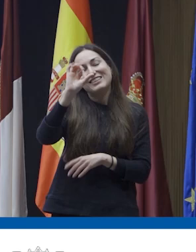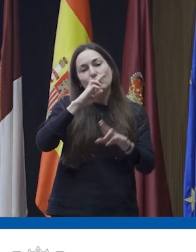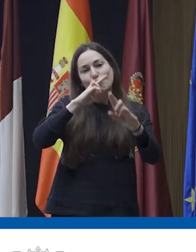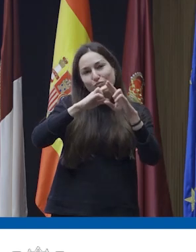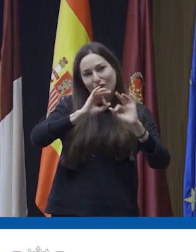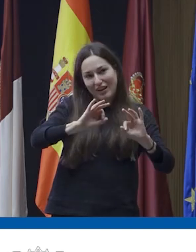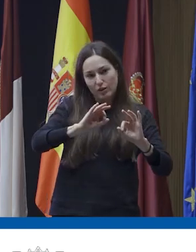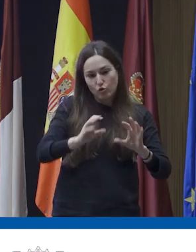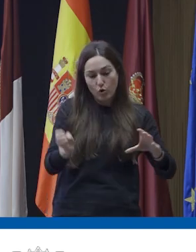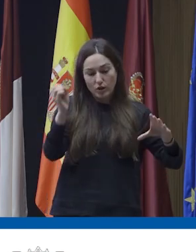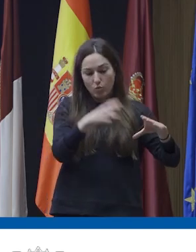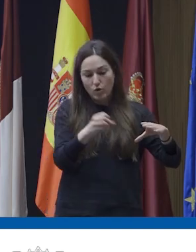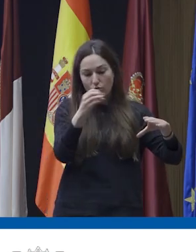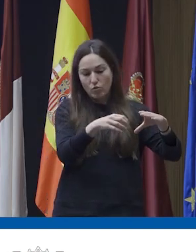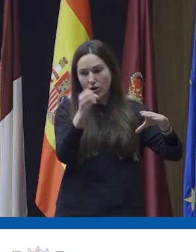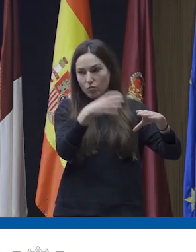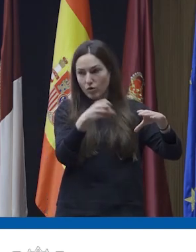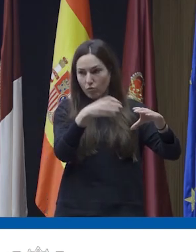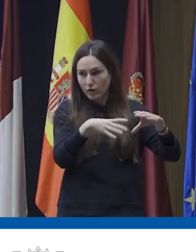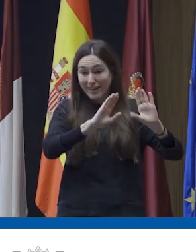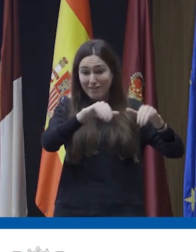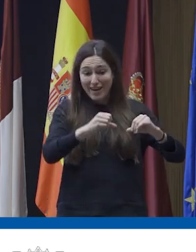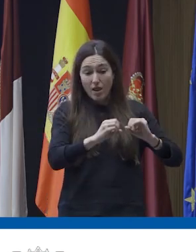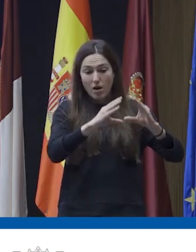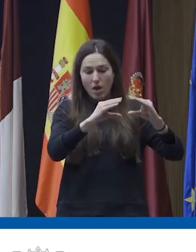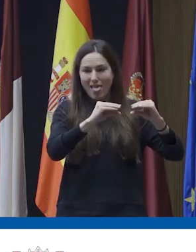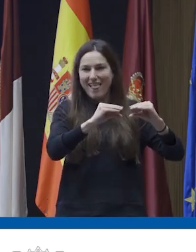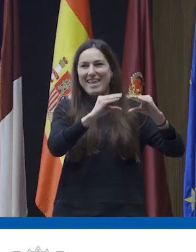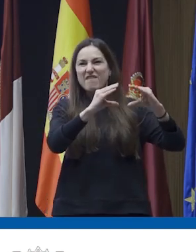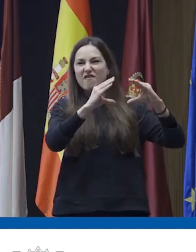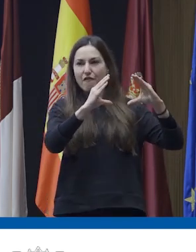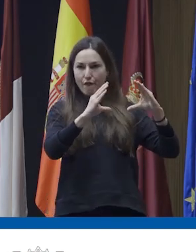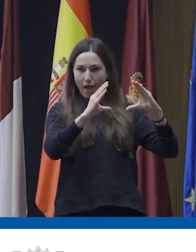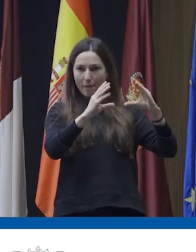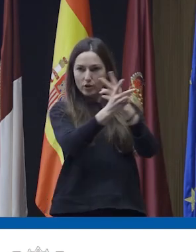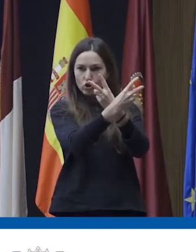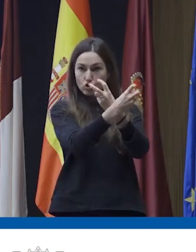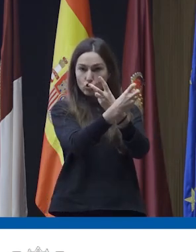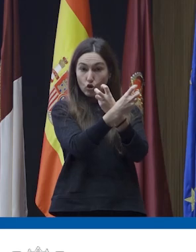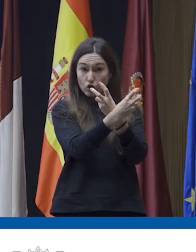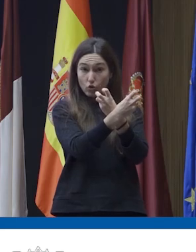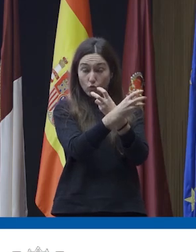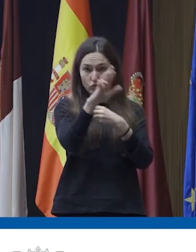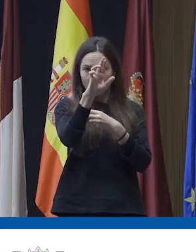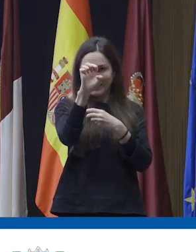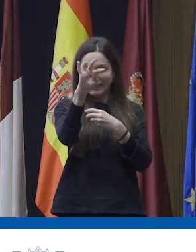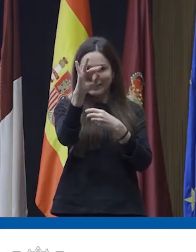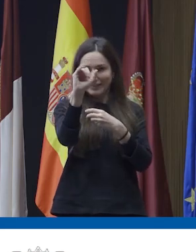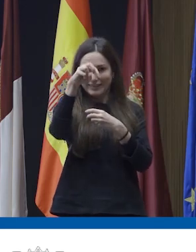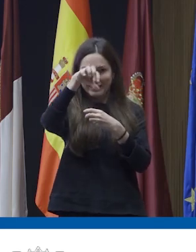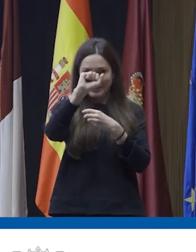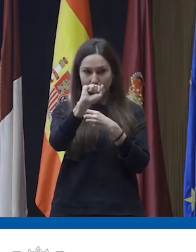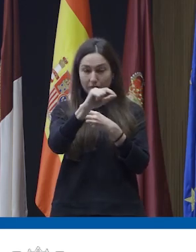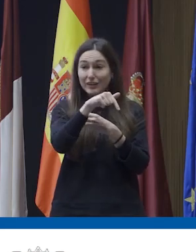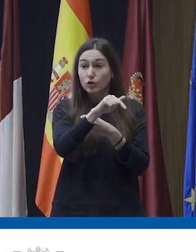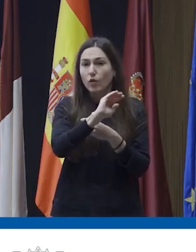producen que producen un efecto inflamatorio en la retina y producen un efecto tóxico en los fotorreceptores de la retina. Entonces eso